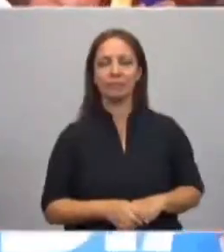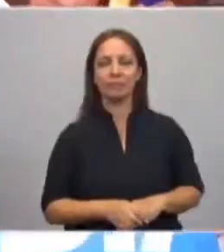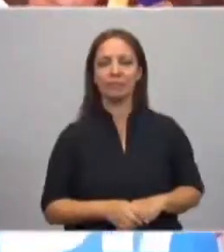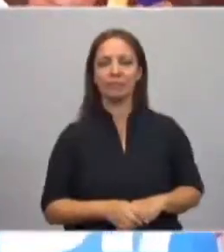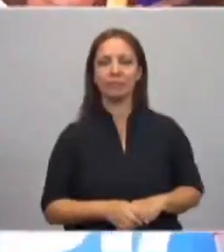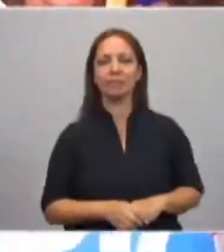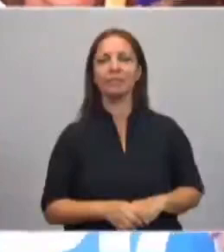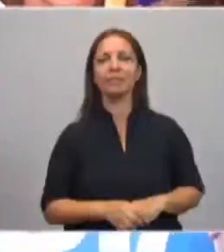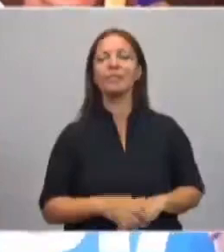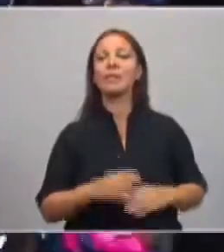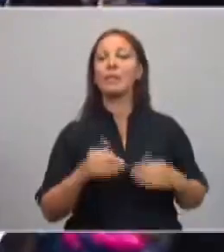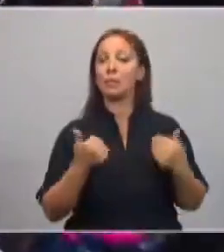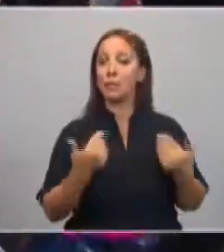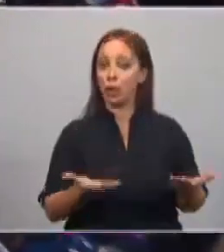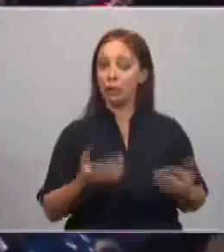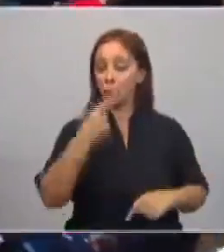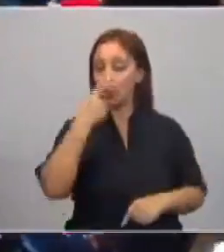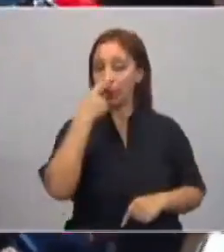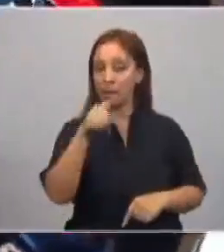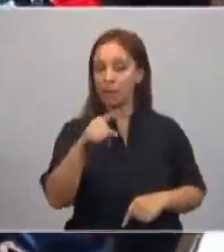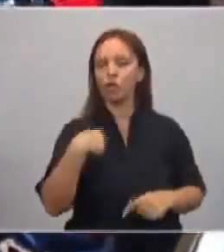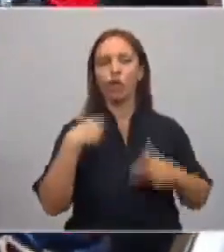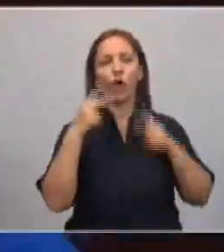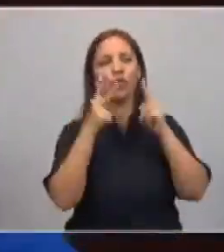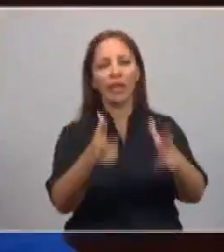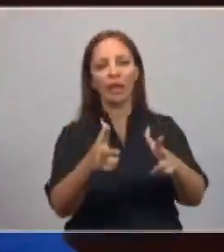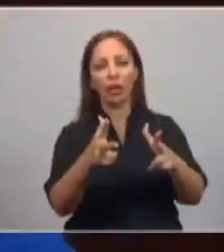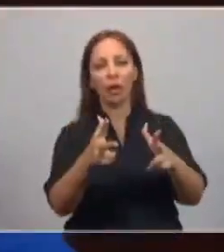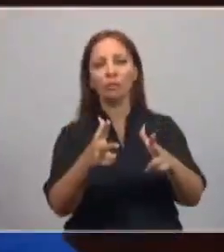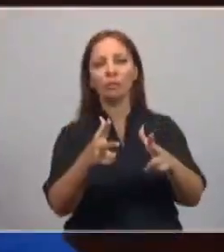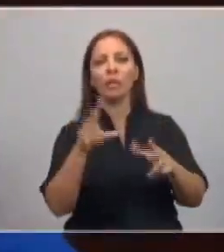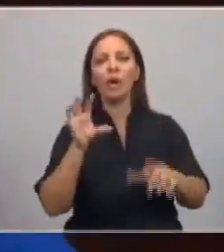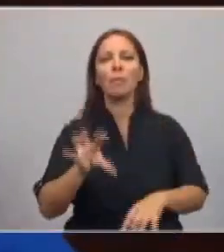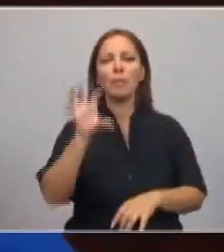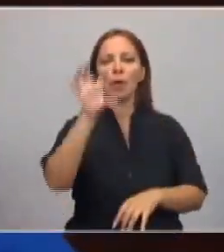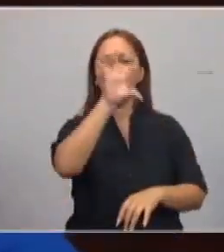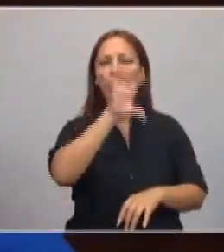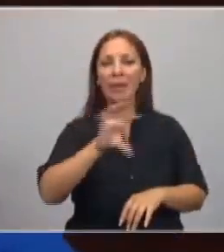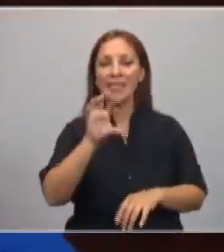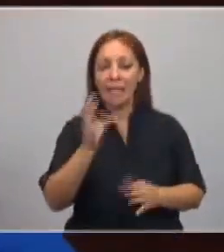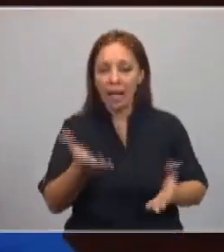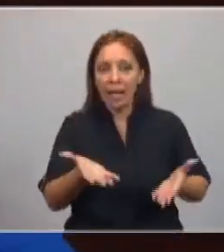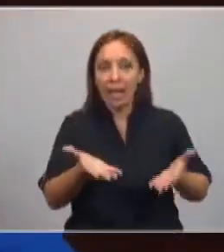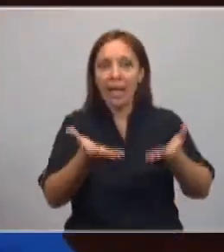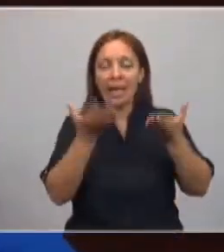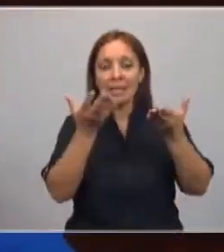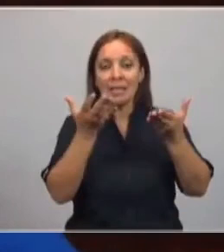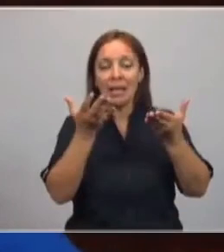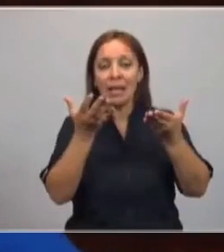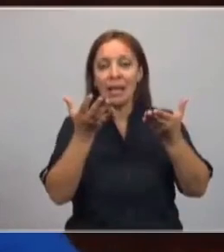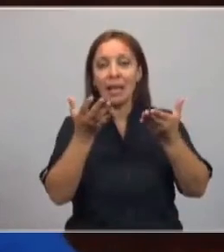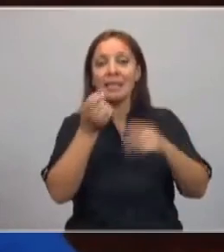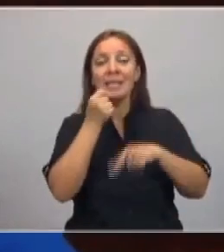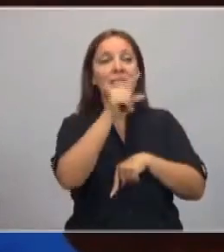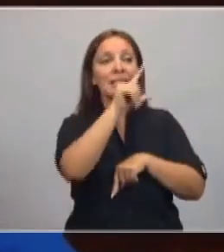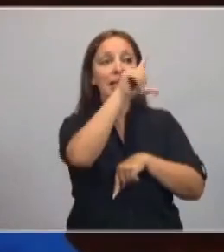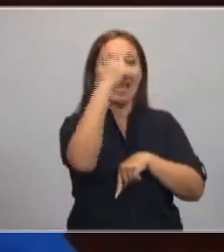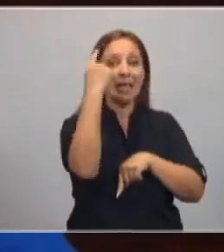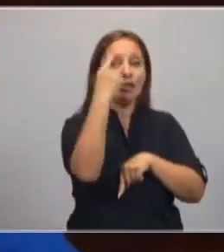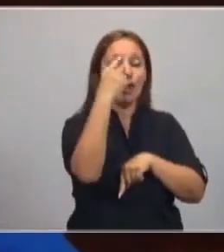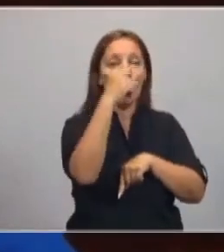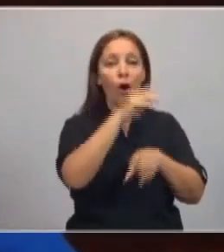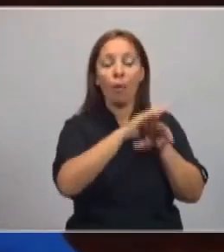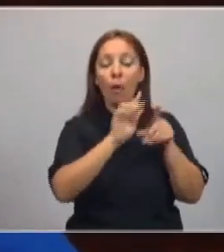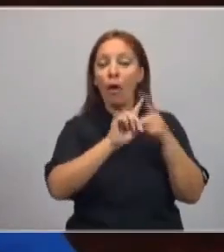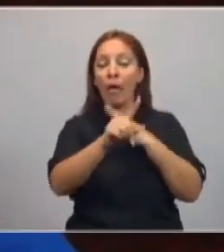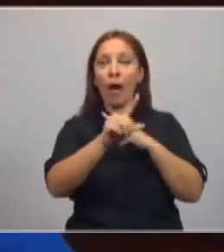Por eso, y para terminar, reafirmo, ninguna provincia crece si el país salta al vacío. Ninguna